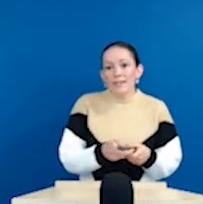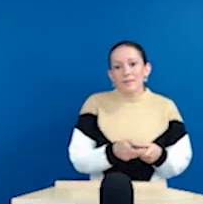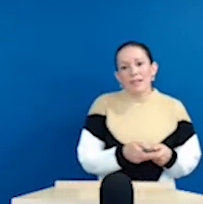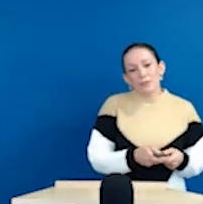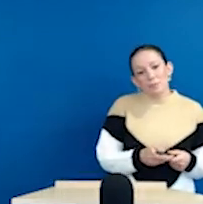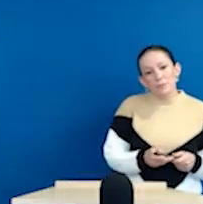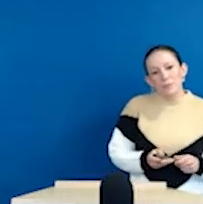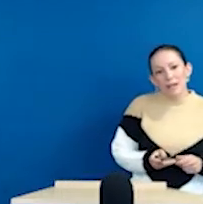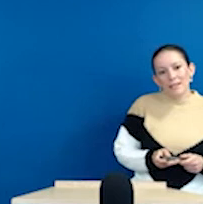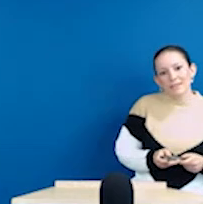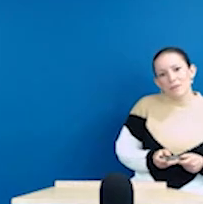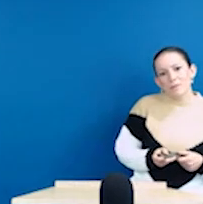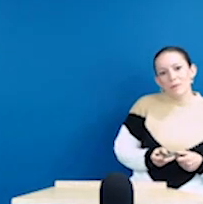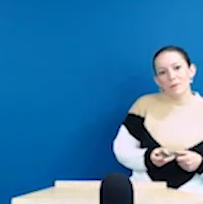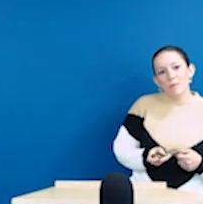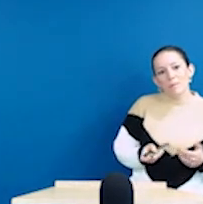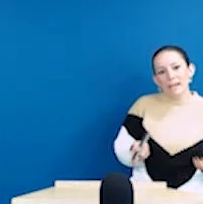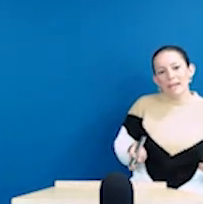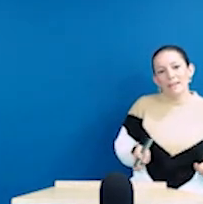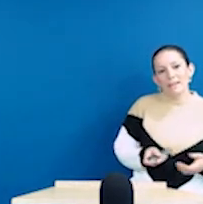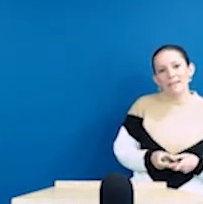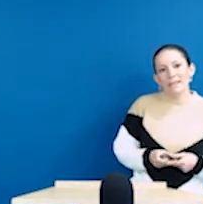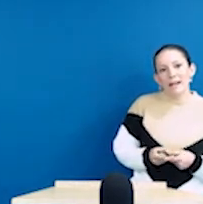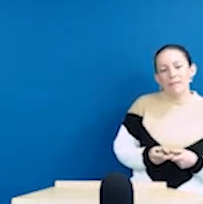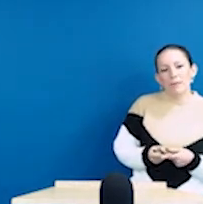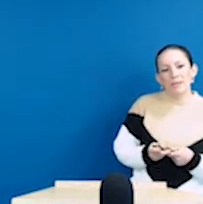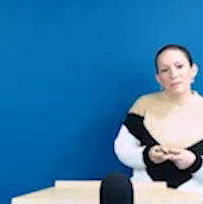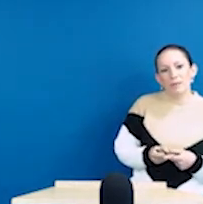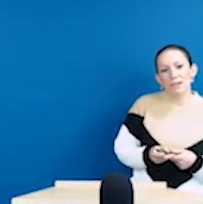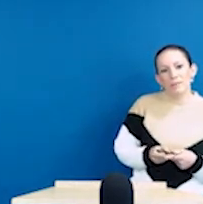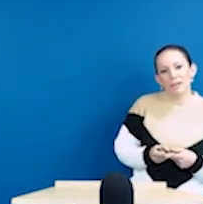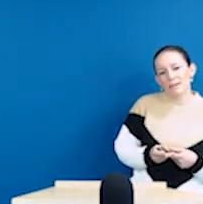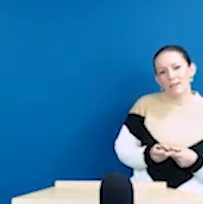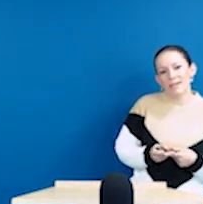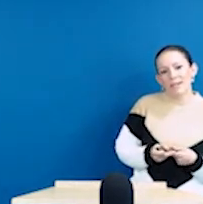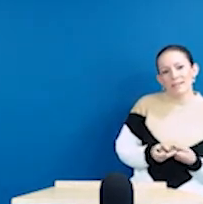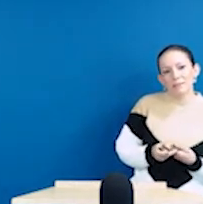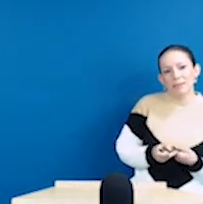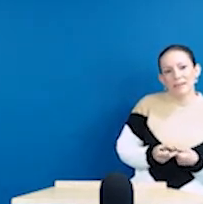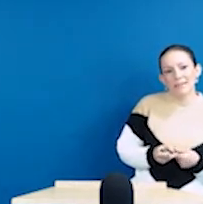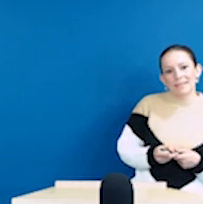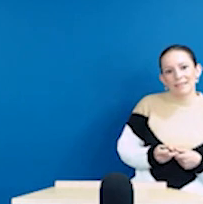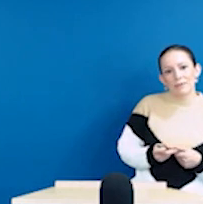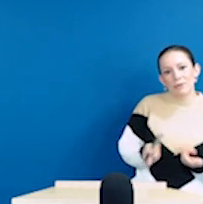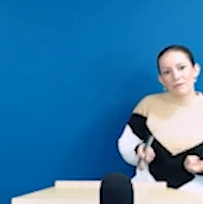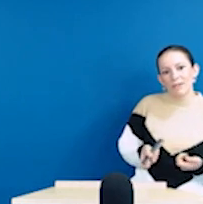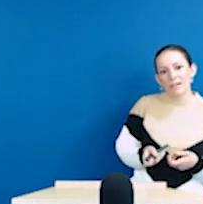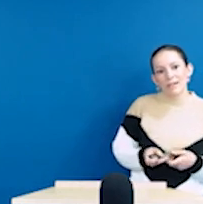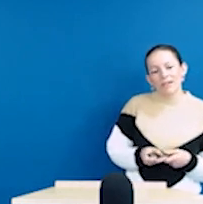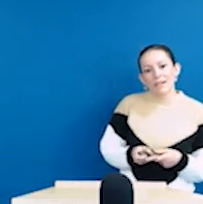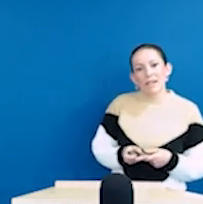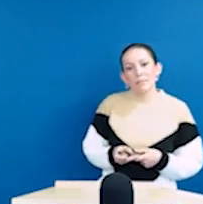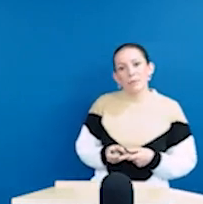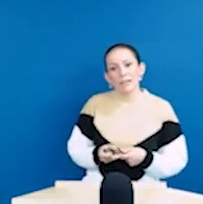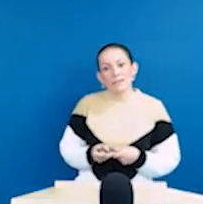Tenemos casos puntuales como parejas, ambos en quimioterapia. Quería expresarles en esta